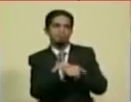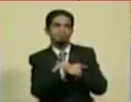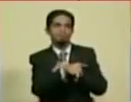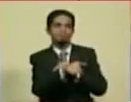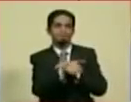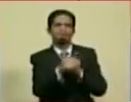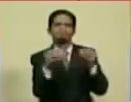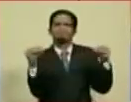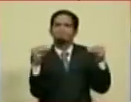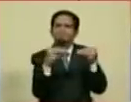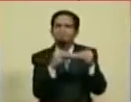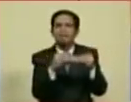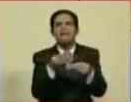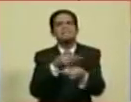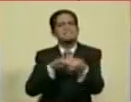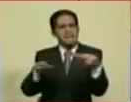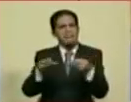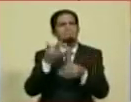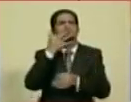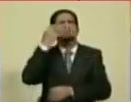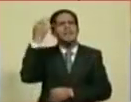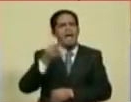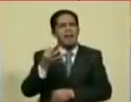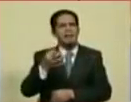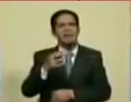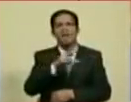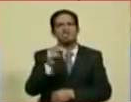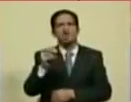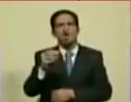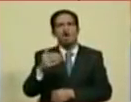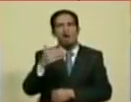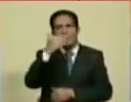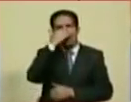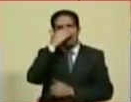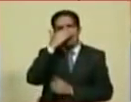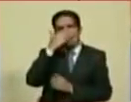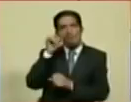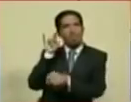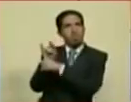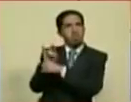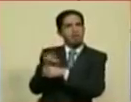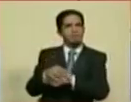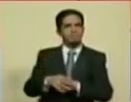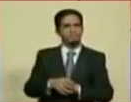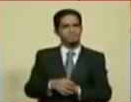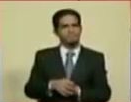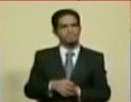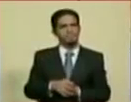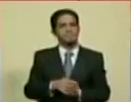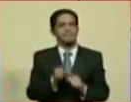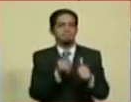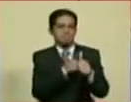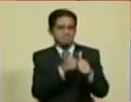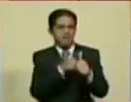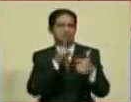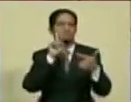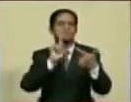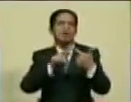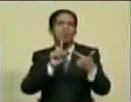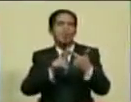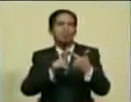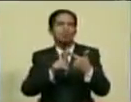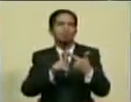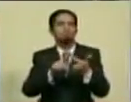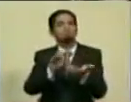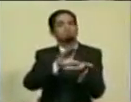real, no criminal, no especulativa. Ese sería el primer mecanismo. El otro mecanismo, los